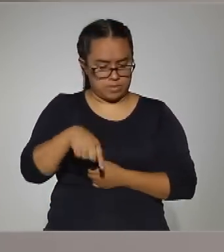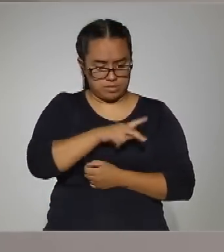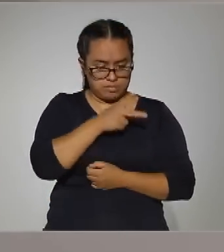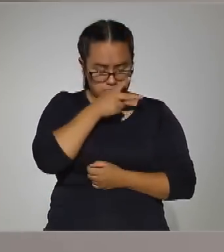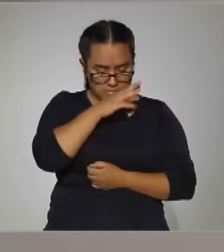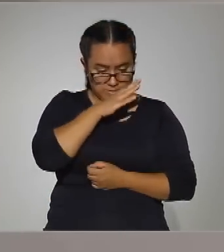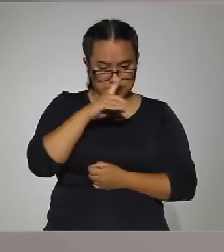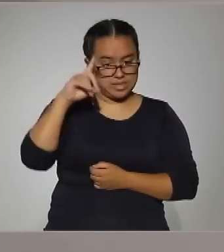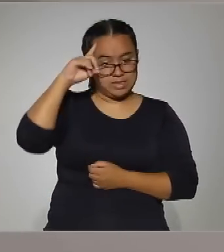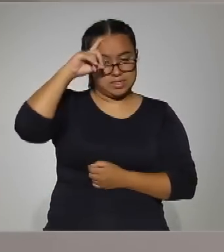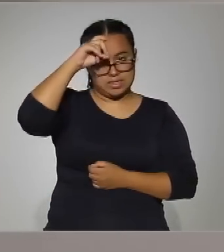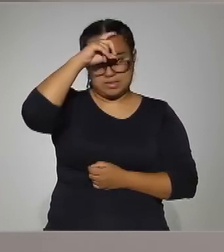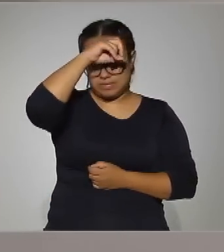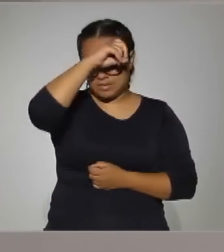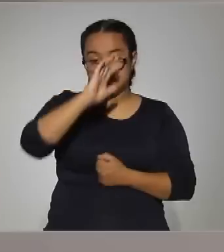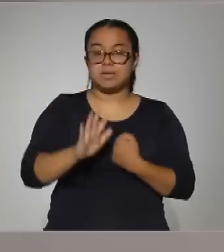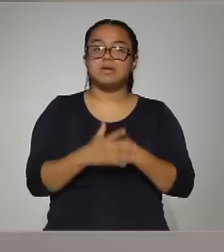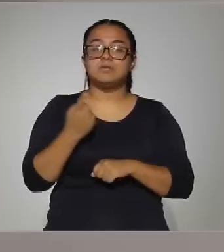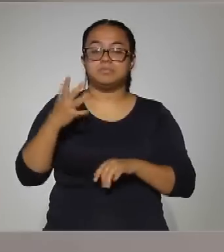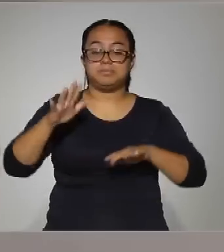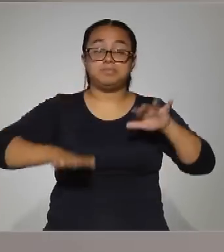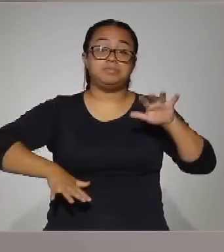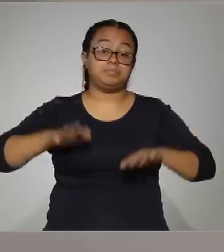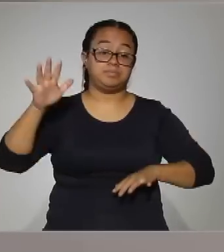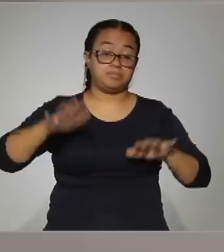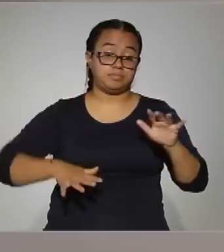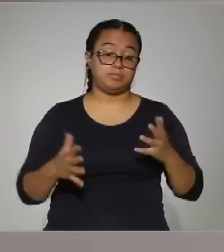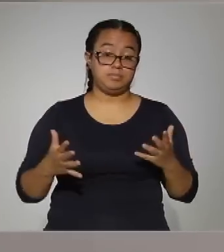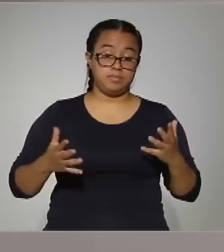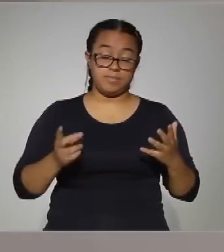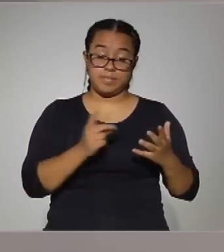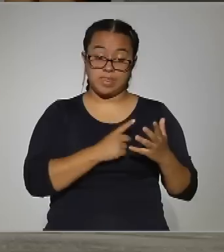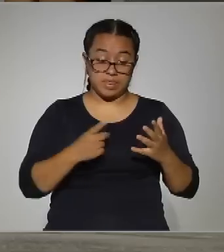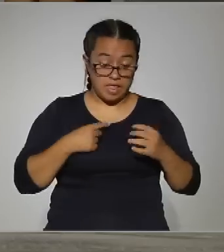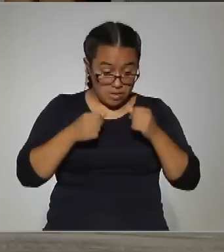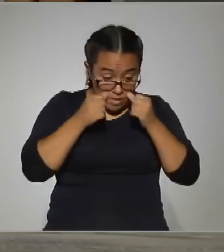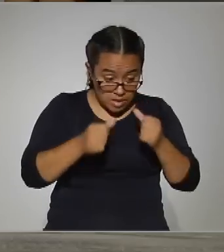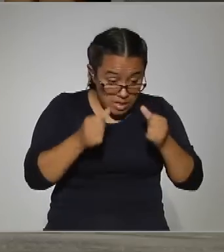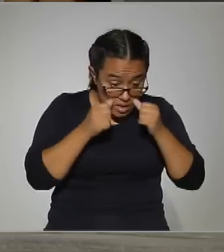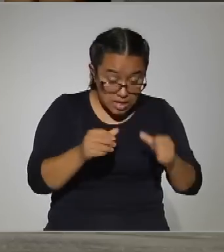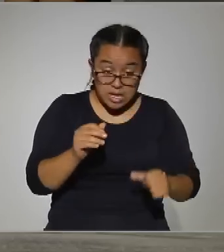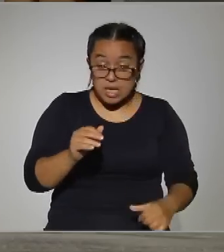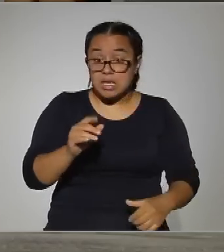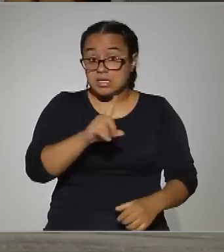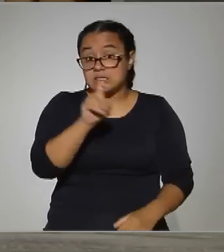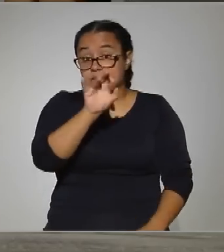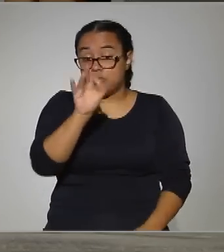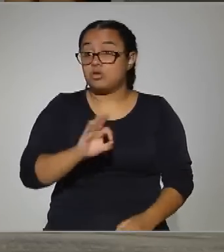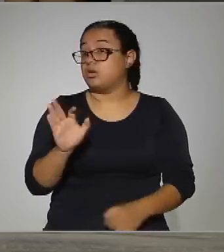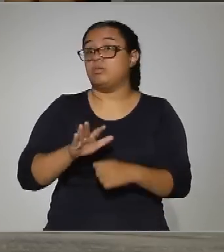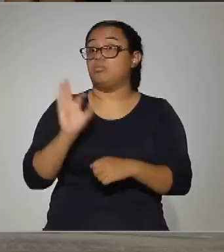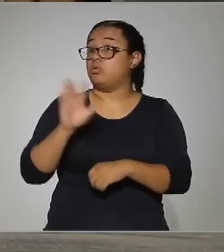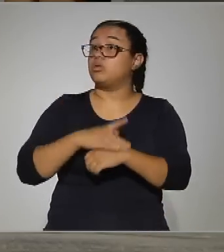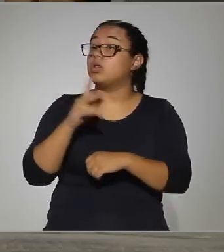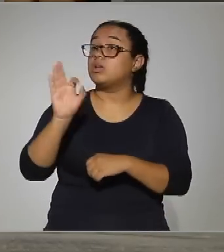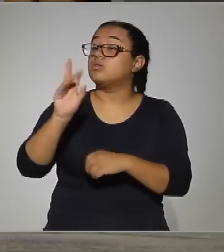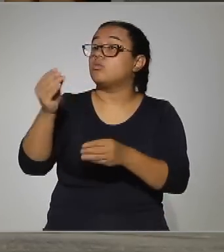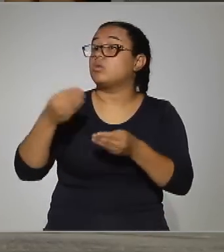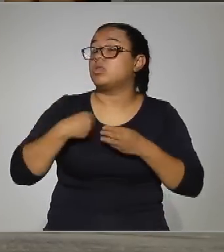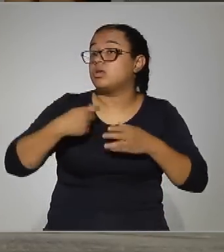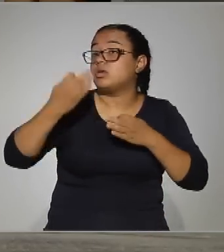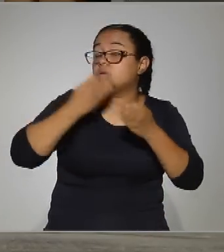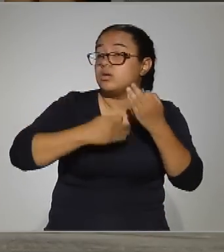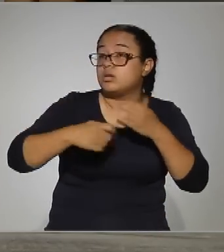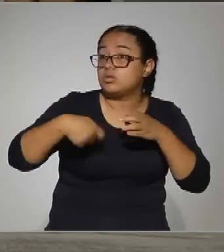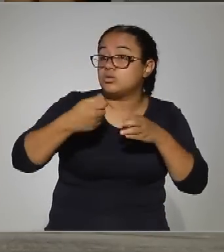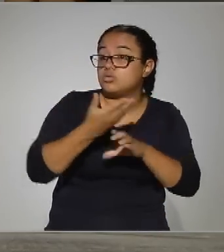difícil. O sea, de repente pues tienes que estar al 100%, porque si no, pues esto me lastimaste aquí, no me diste la sopa, no me cargaste.